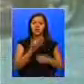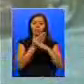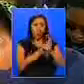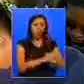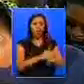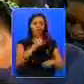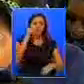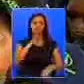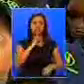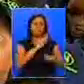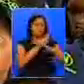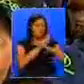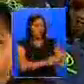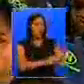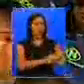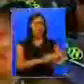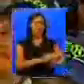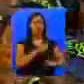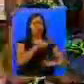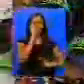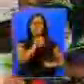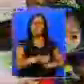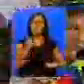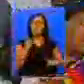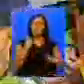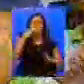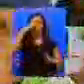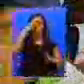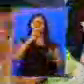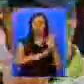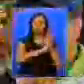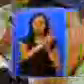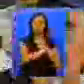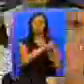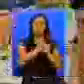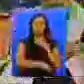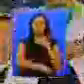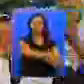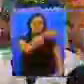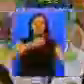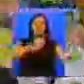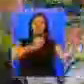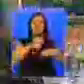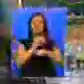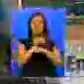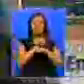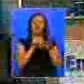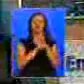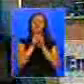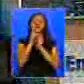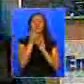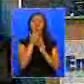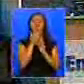pesar de esas políticas imperialistas, Cuba sí tiene tecnología y la va a transferir como países hermanos. Y lo que vayamos desarrollando en